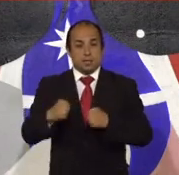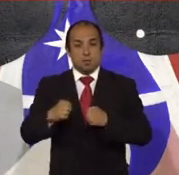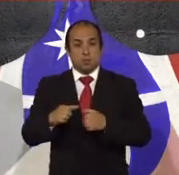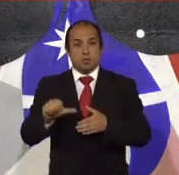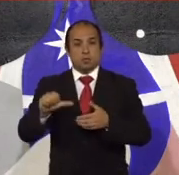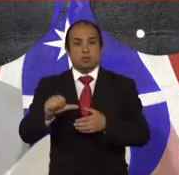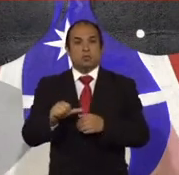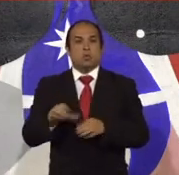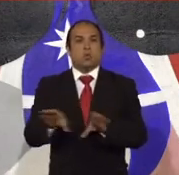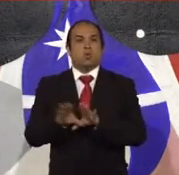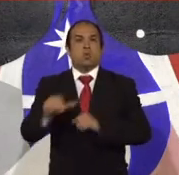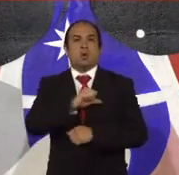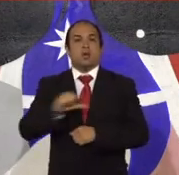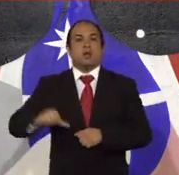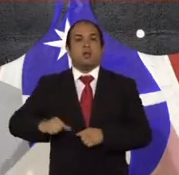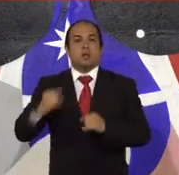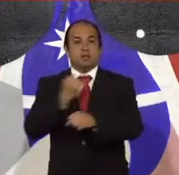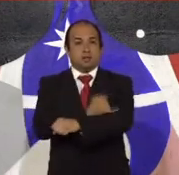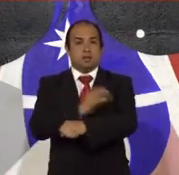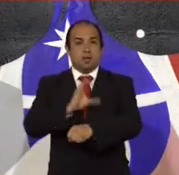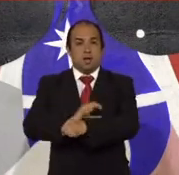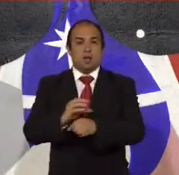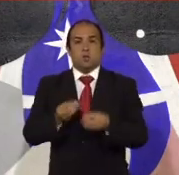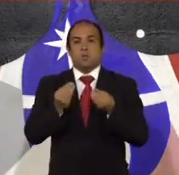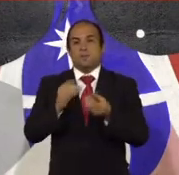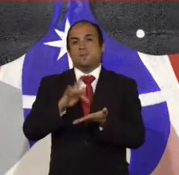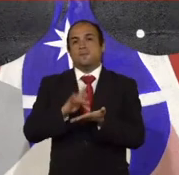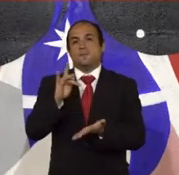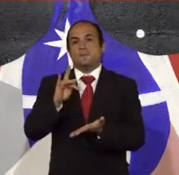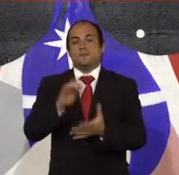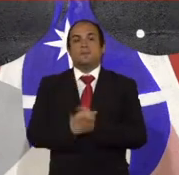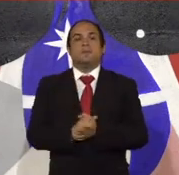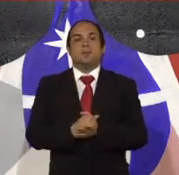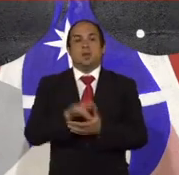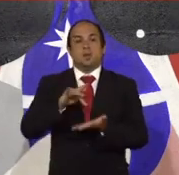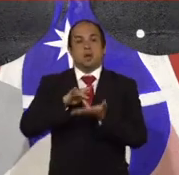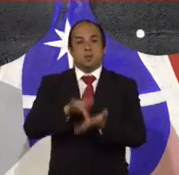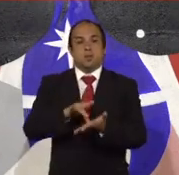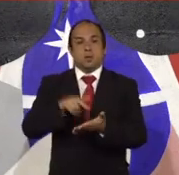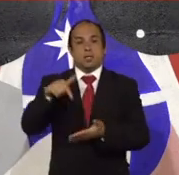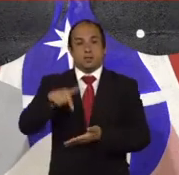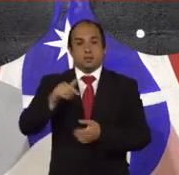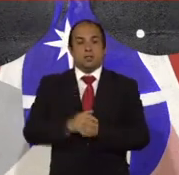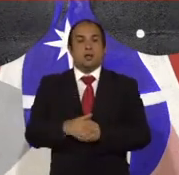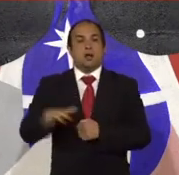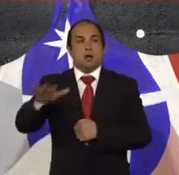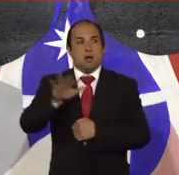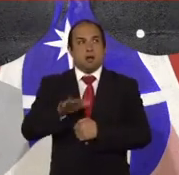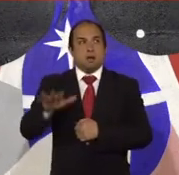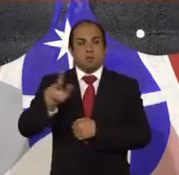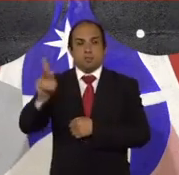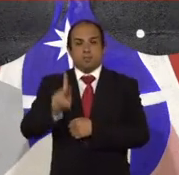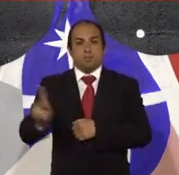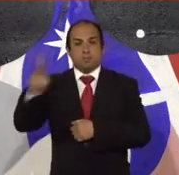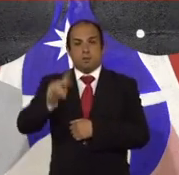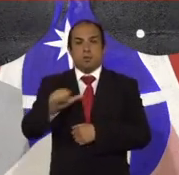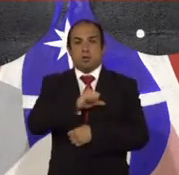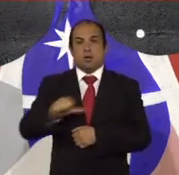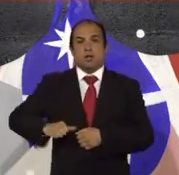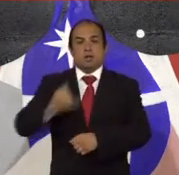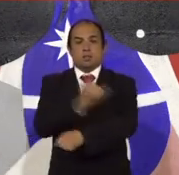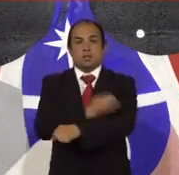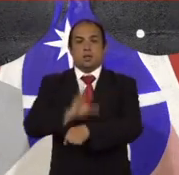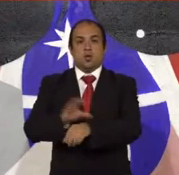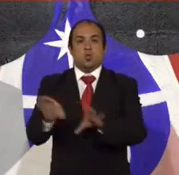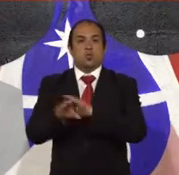muy agradecidos por este apoyo a esta zona popular de la Alcaldía de Iztacalco. Como siempre que